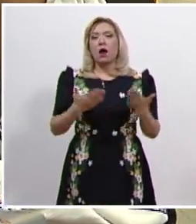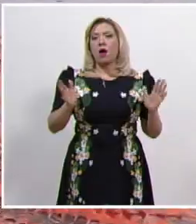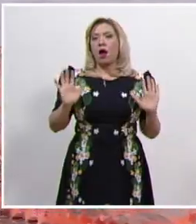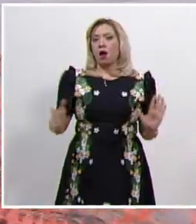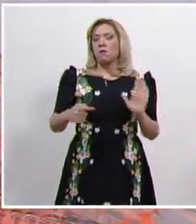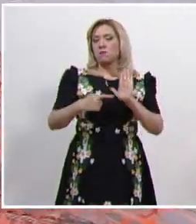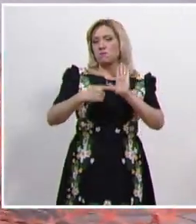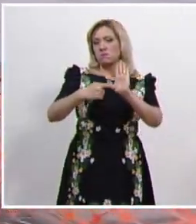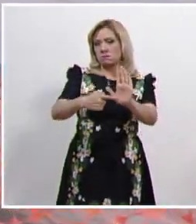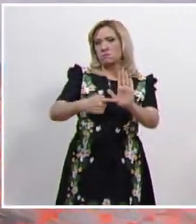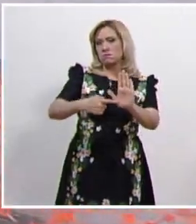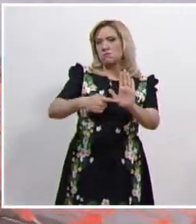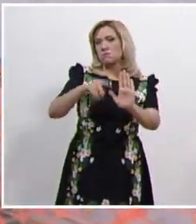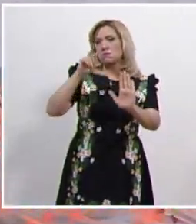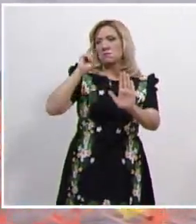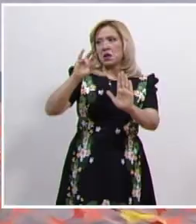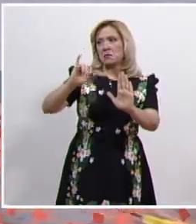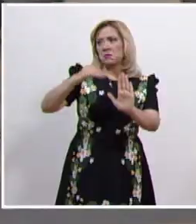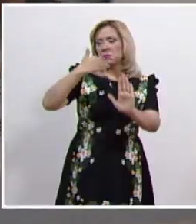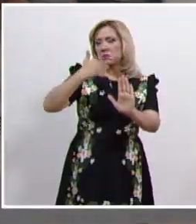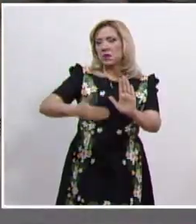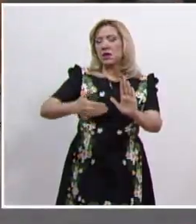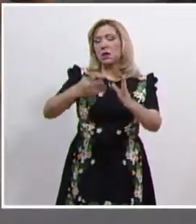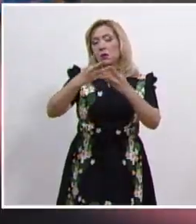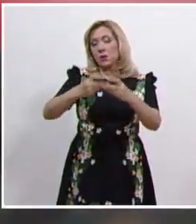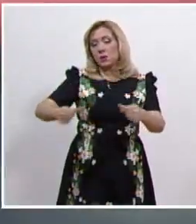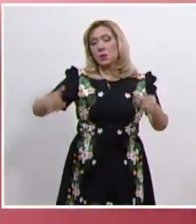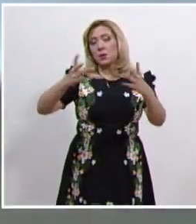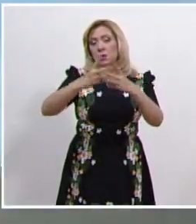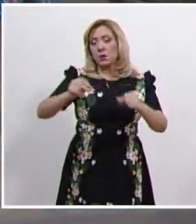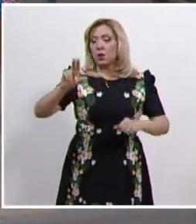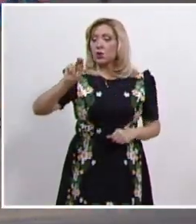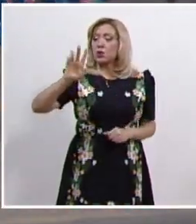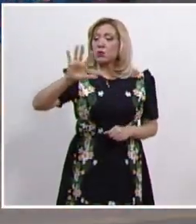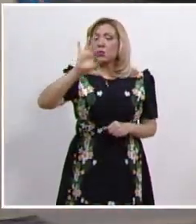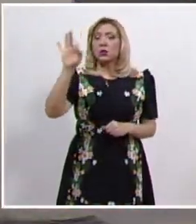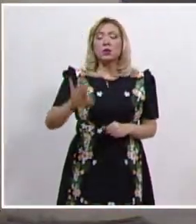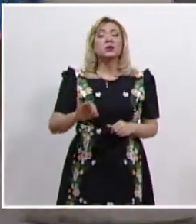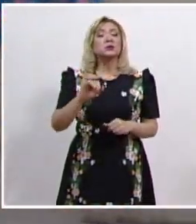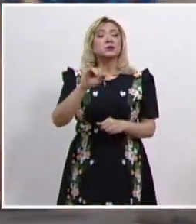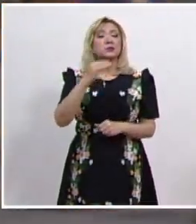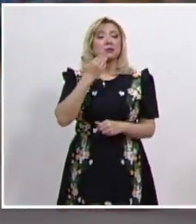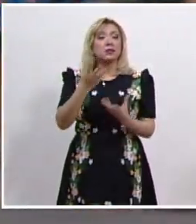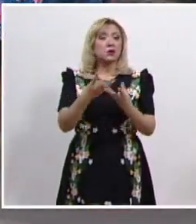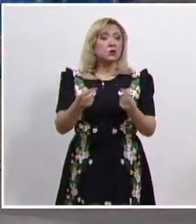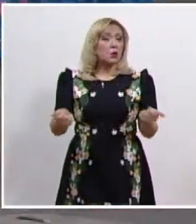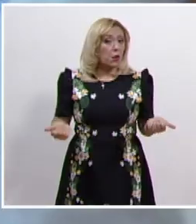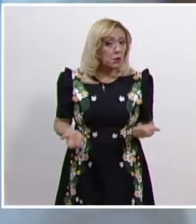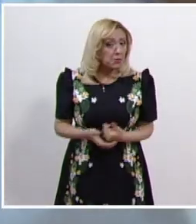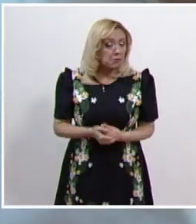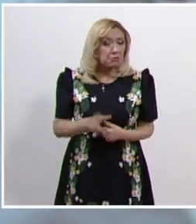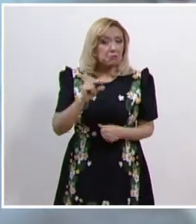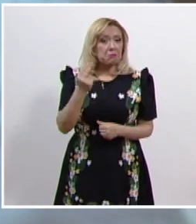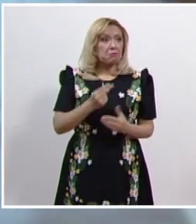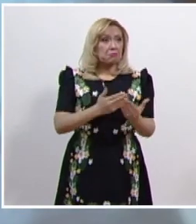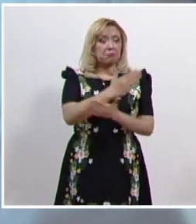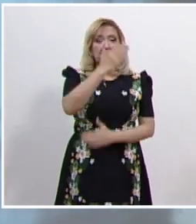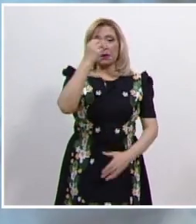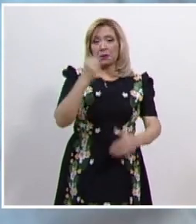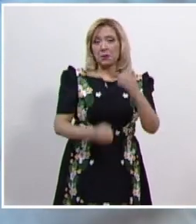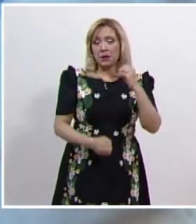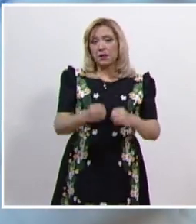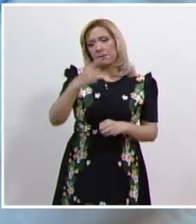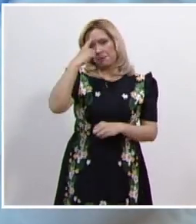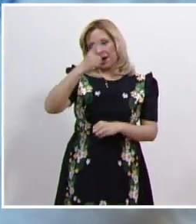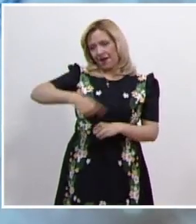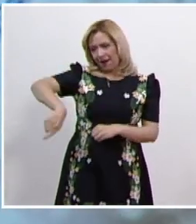pues del total de asuntos mediados se logran acuerdos en el 85% de los casos, además de que privilegia el empoderamiento